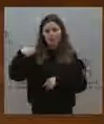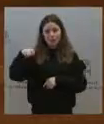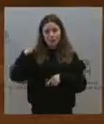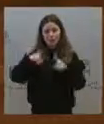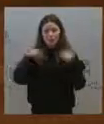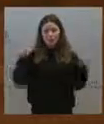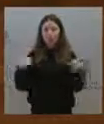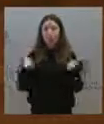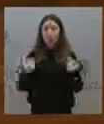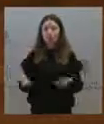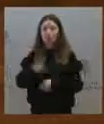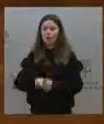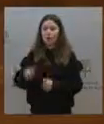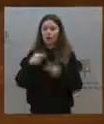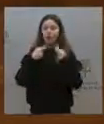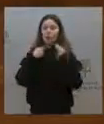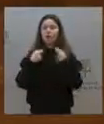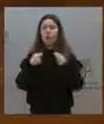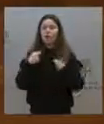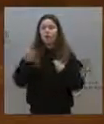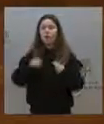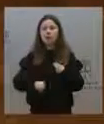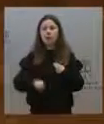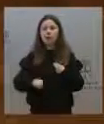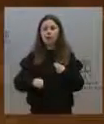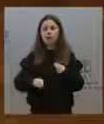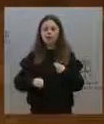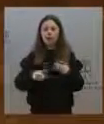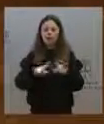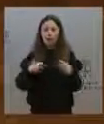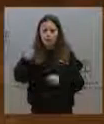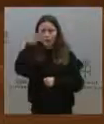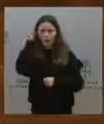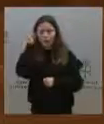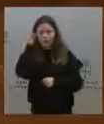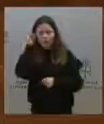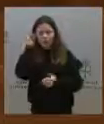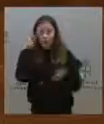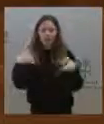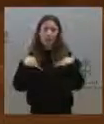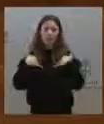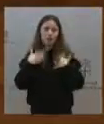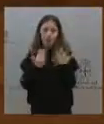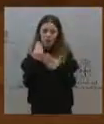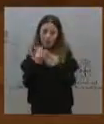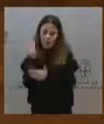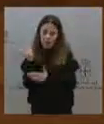que también están convalecientes, y a todos los asturianos que están convalecientes también estos días les deseamos una pronta recuperación.